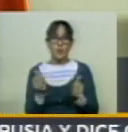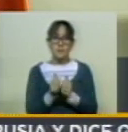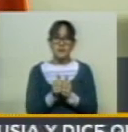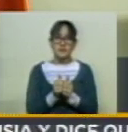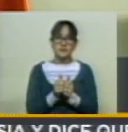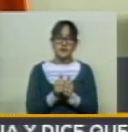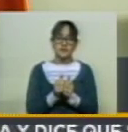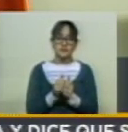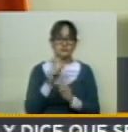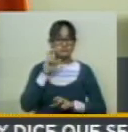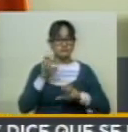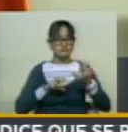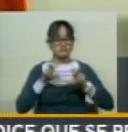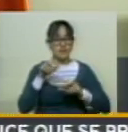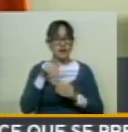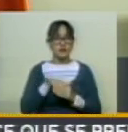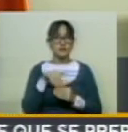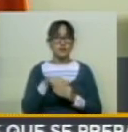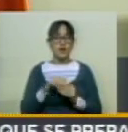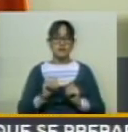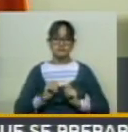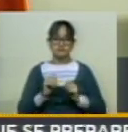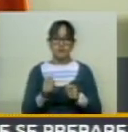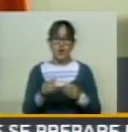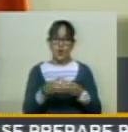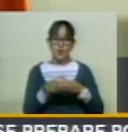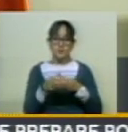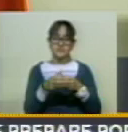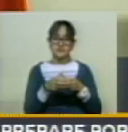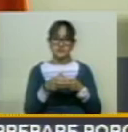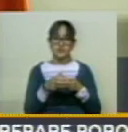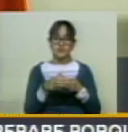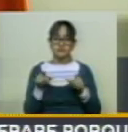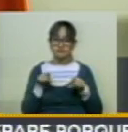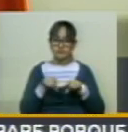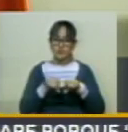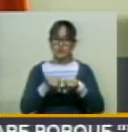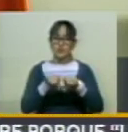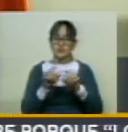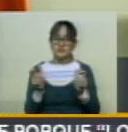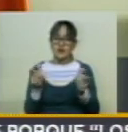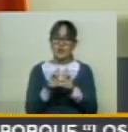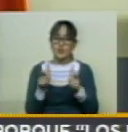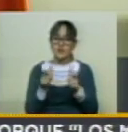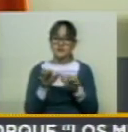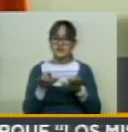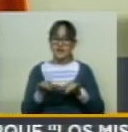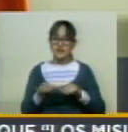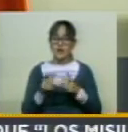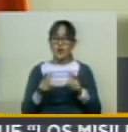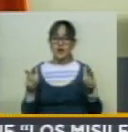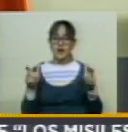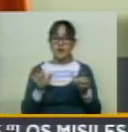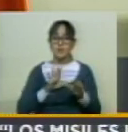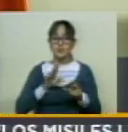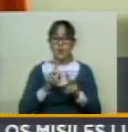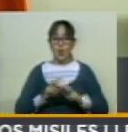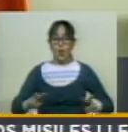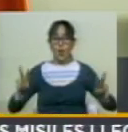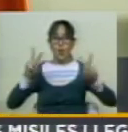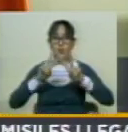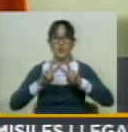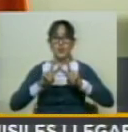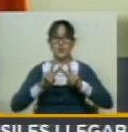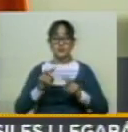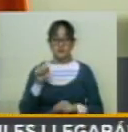y observación electoral y se designará una comisión paritaria de las partes que se reunirá con el secretario general de Naciones Unidas. Esto también